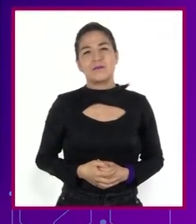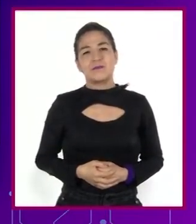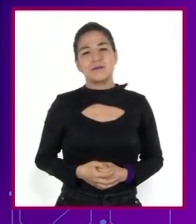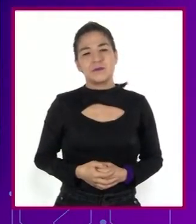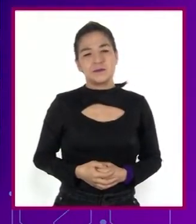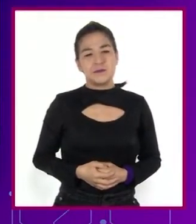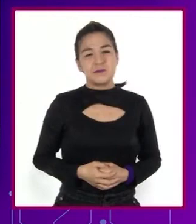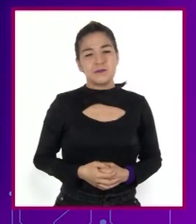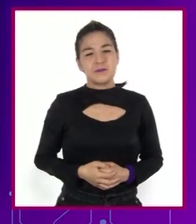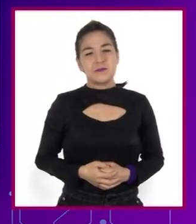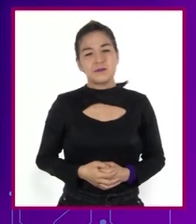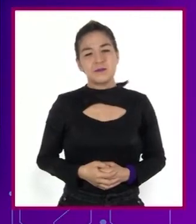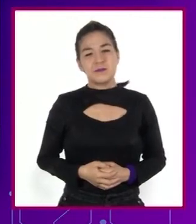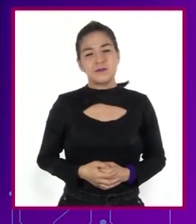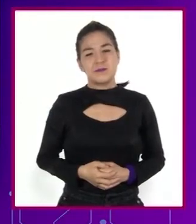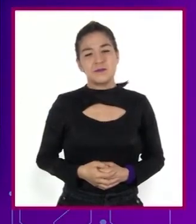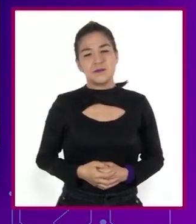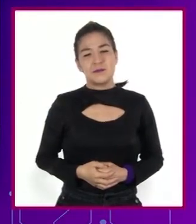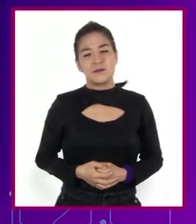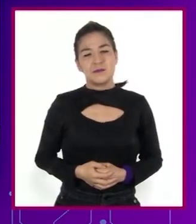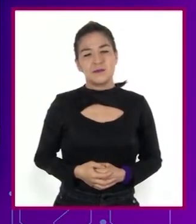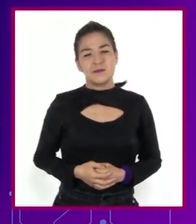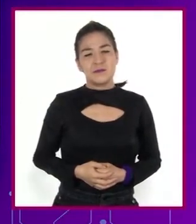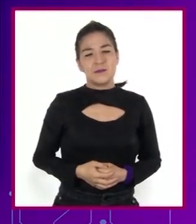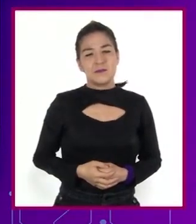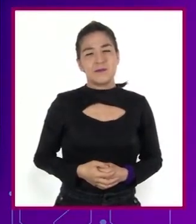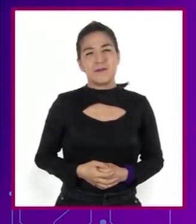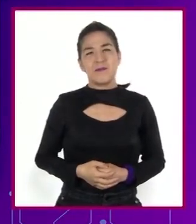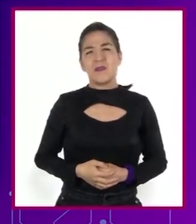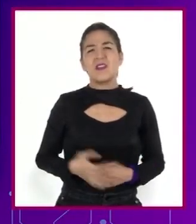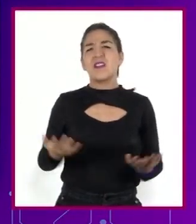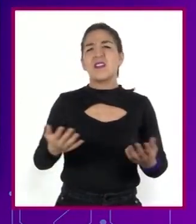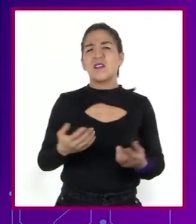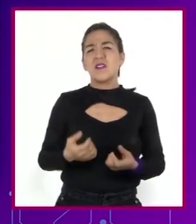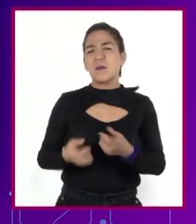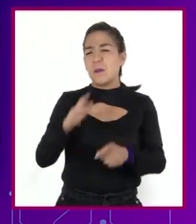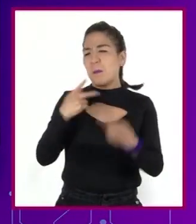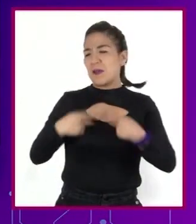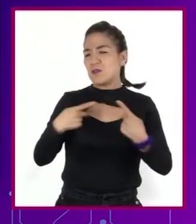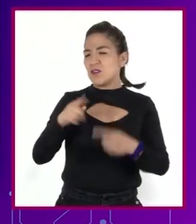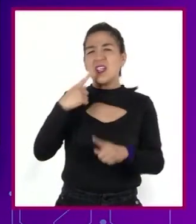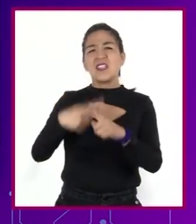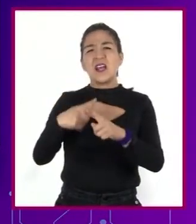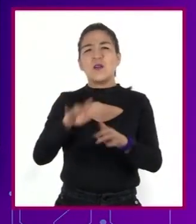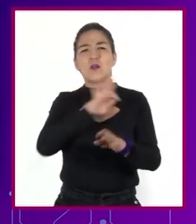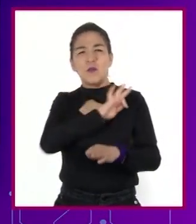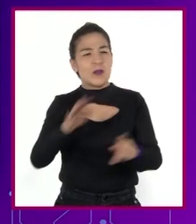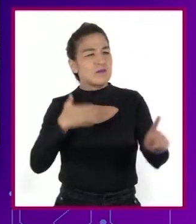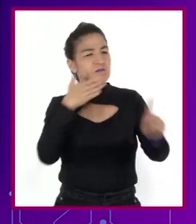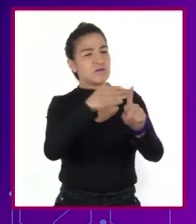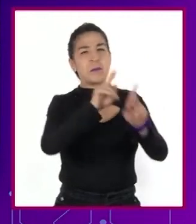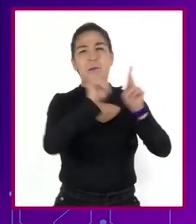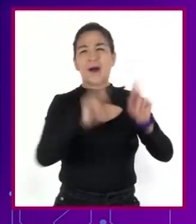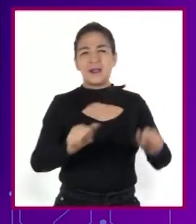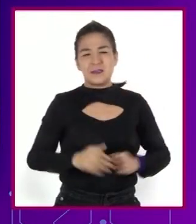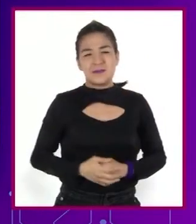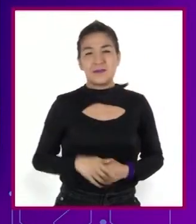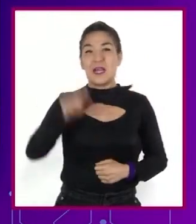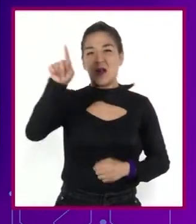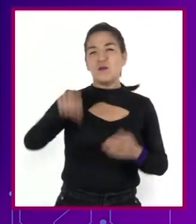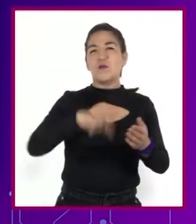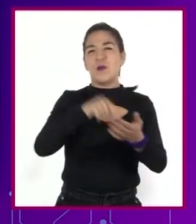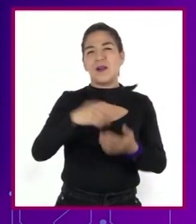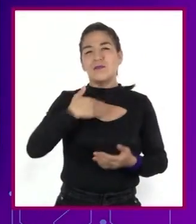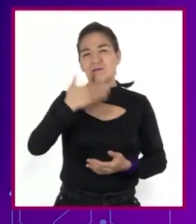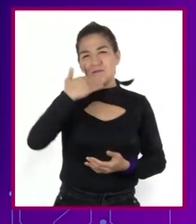¿Quiénes han alcanzado la paz de manera pacífica? el pueblo tibetano encuentra la paz en